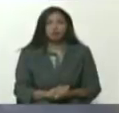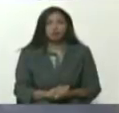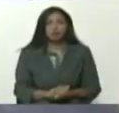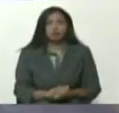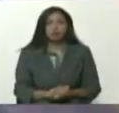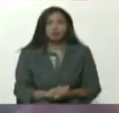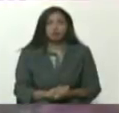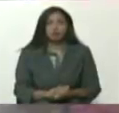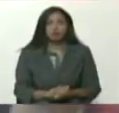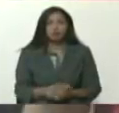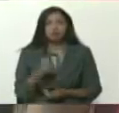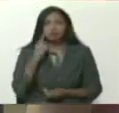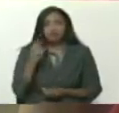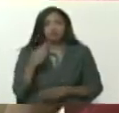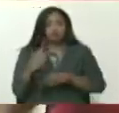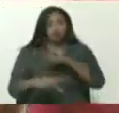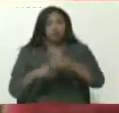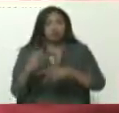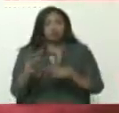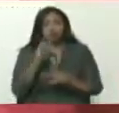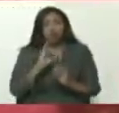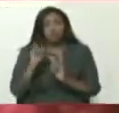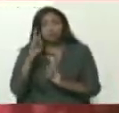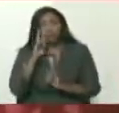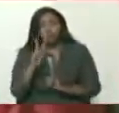Correcto, aquí está todo el proceso. Ustedes pueden observar